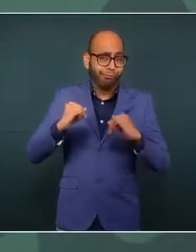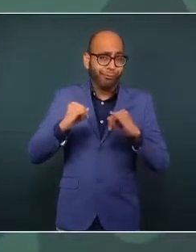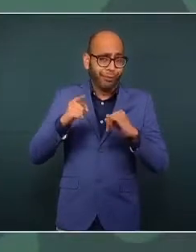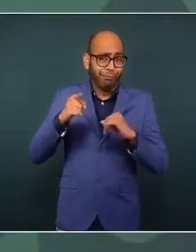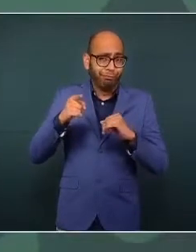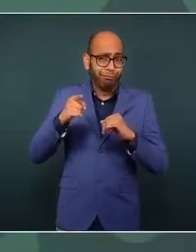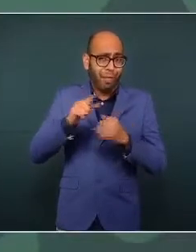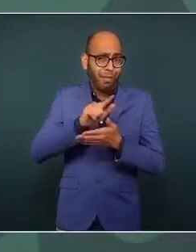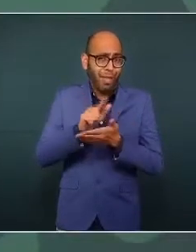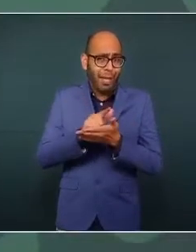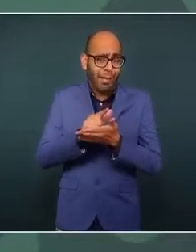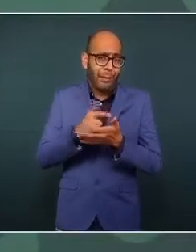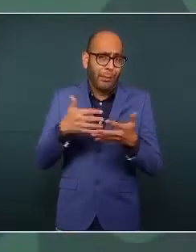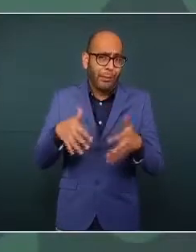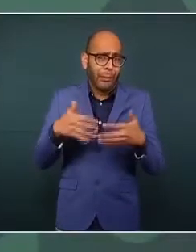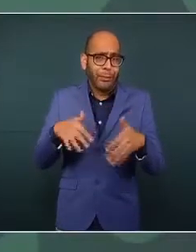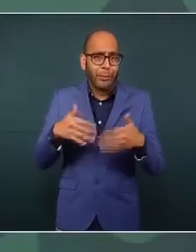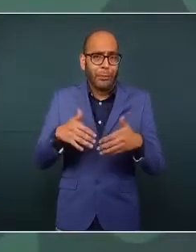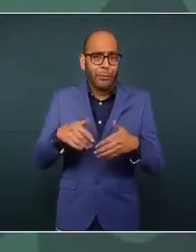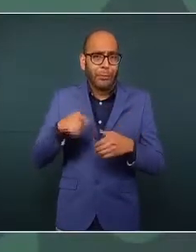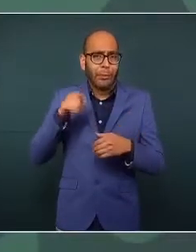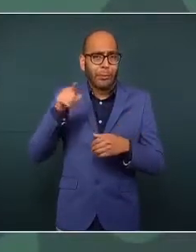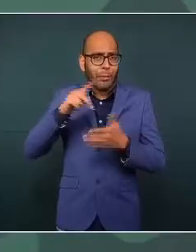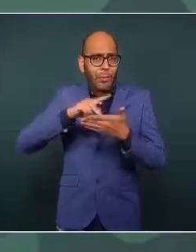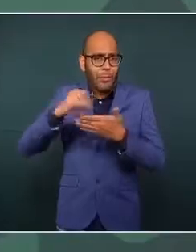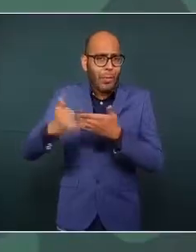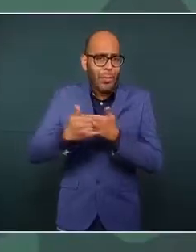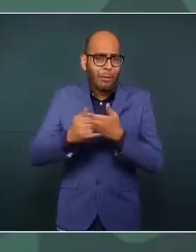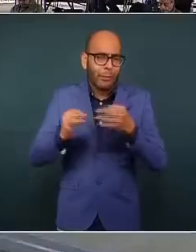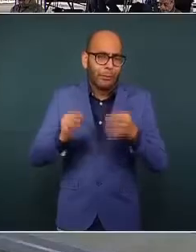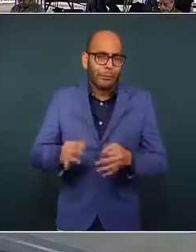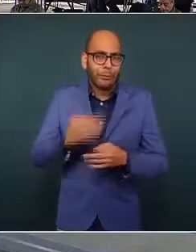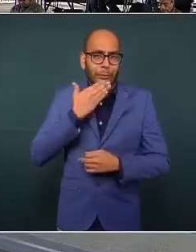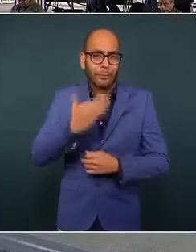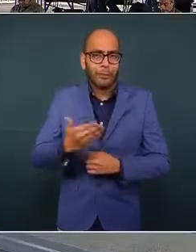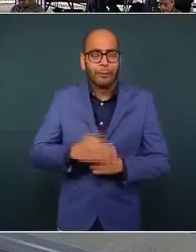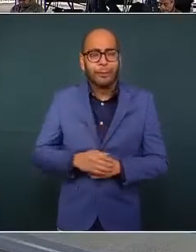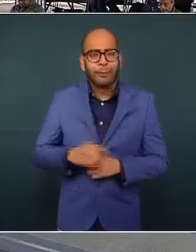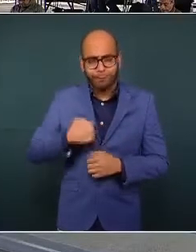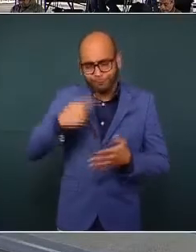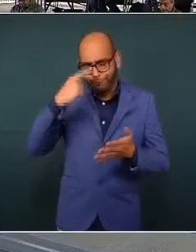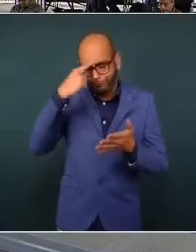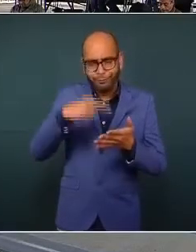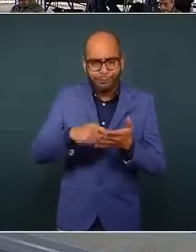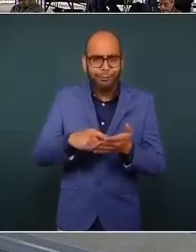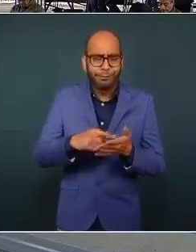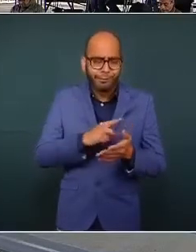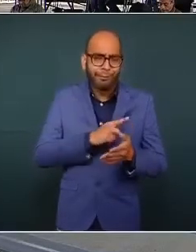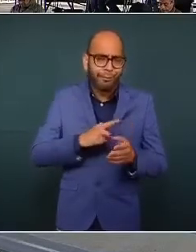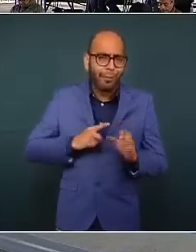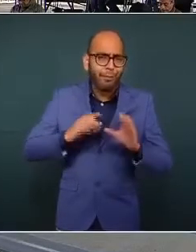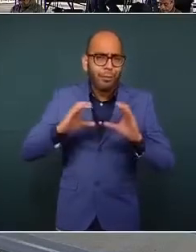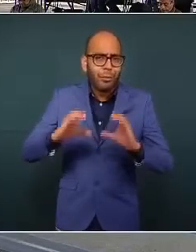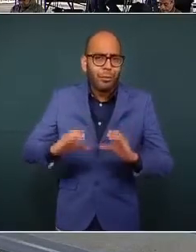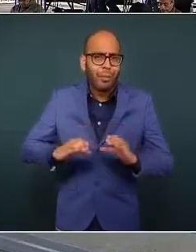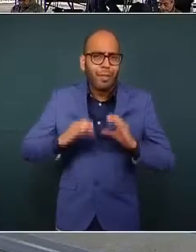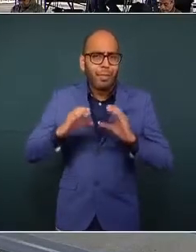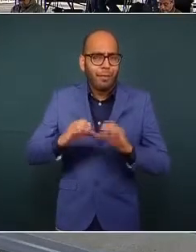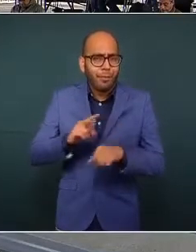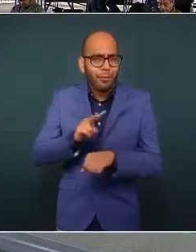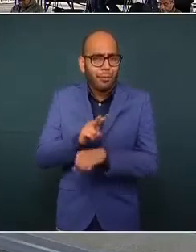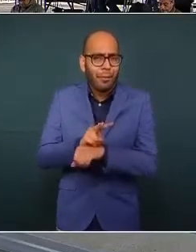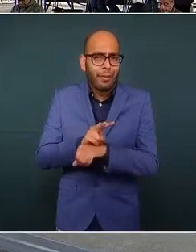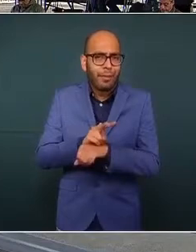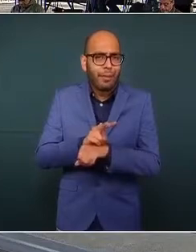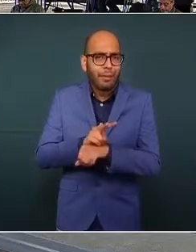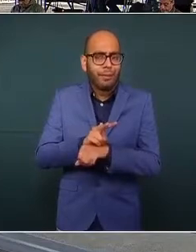presidente y lo he reconocido y lo he dicho públicamente, que creo que hay que cuidarla a la Guardia Nacional. Y en el caso